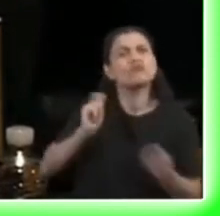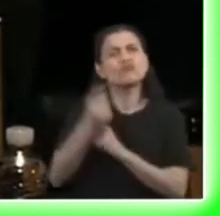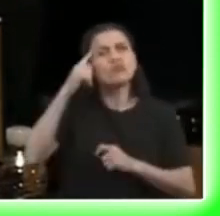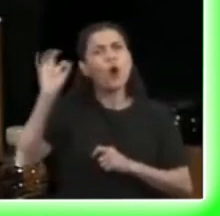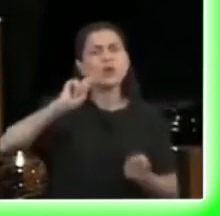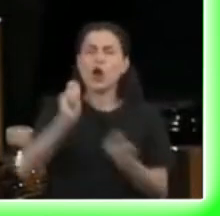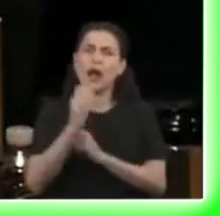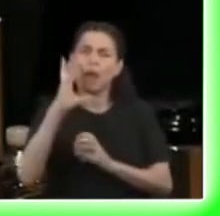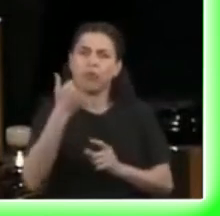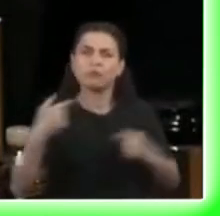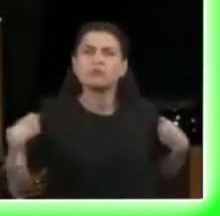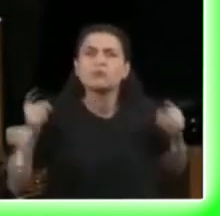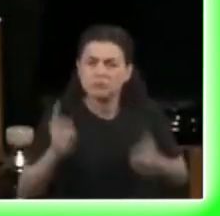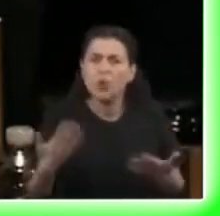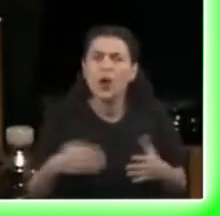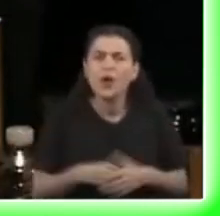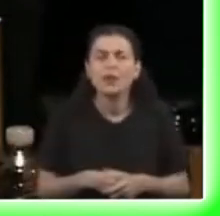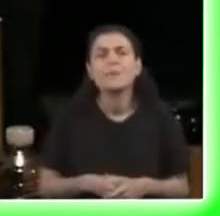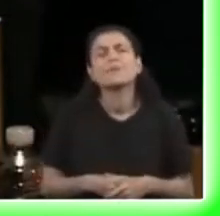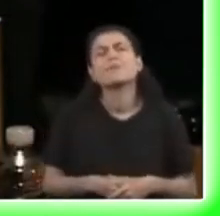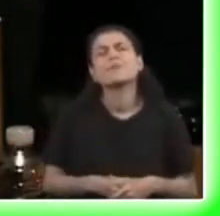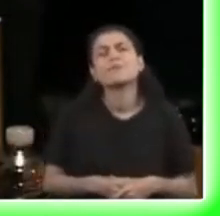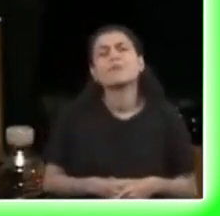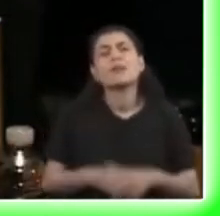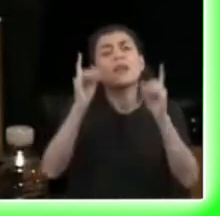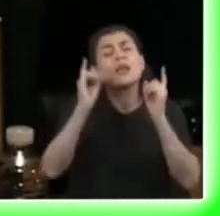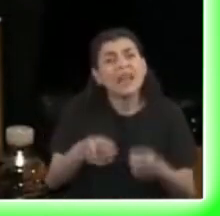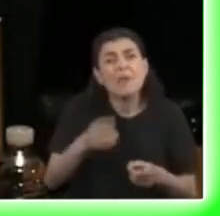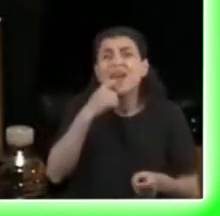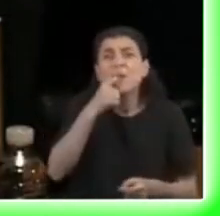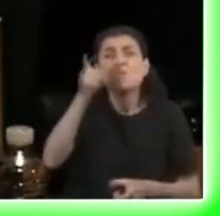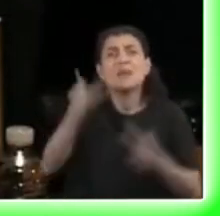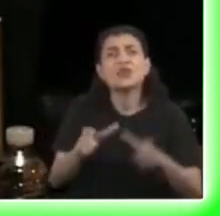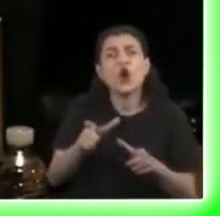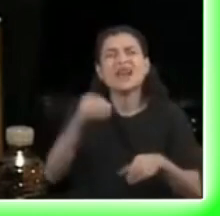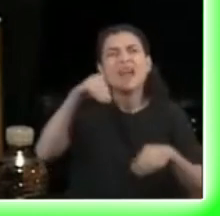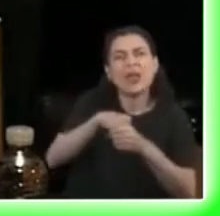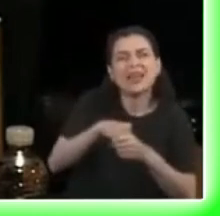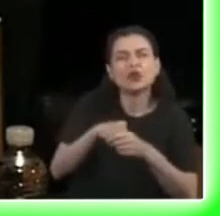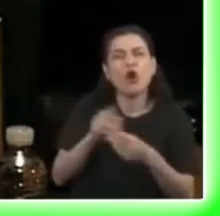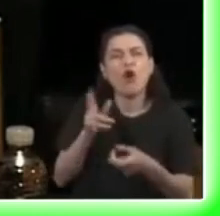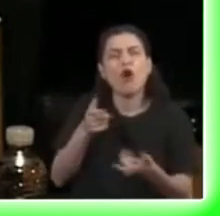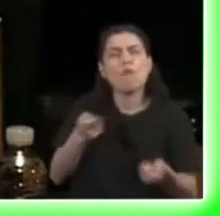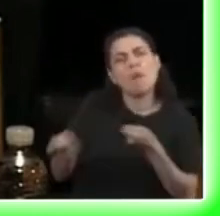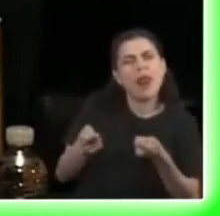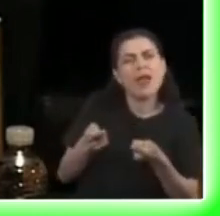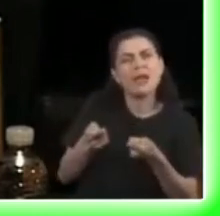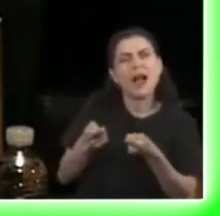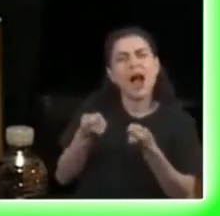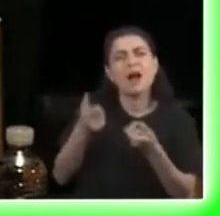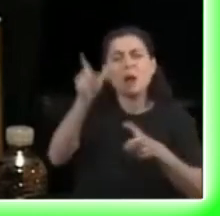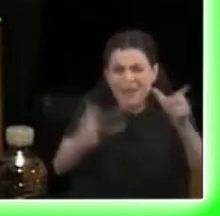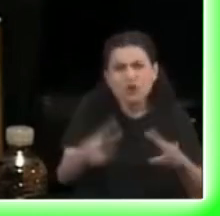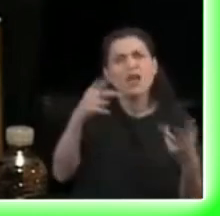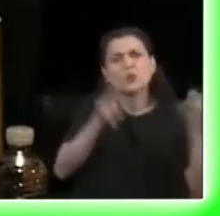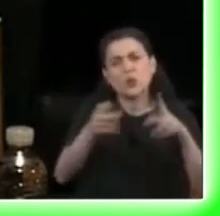los obligan a marchar contra sus propios intereses bajo la amenaza de cortarles el plan, o los supuestos científicos e intelectuales que creen tener